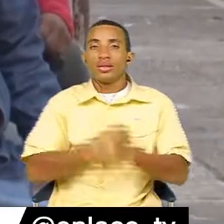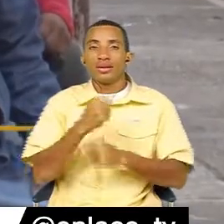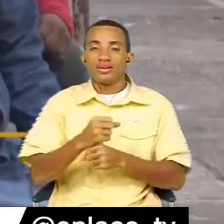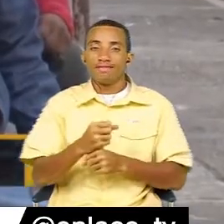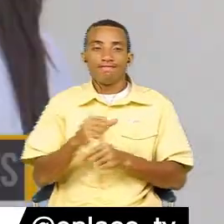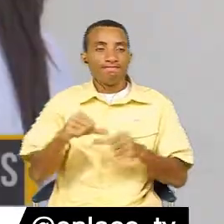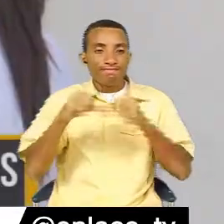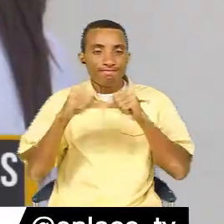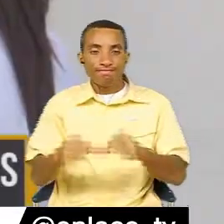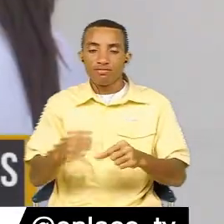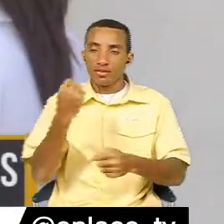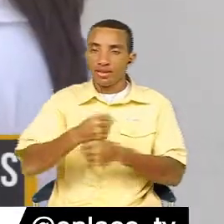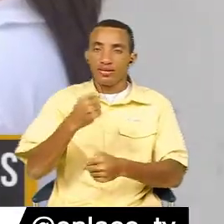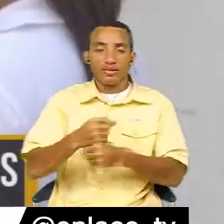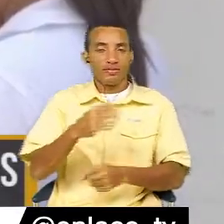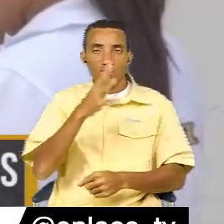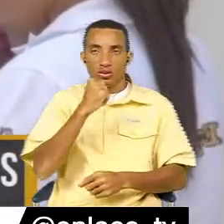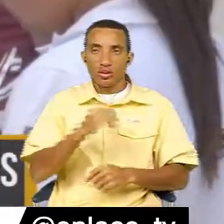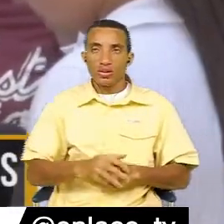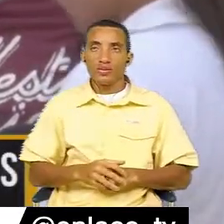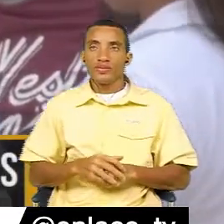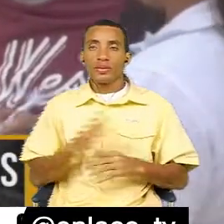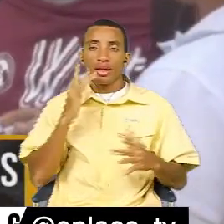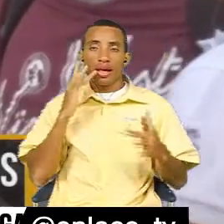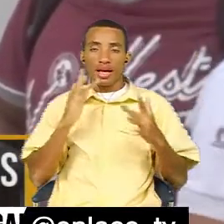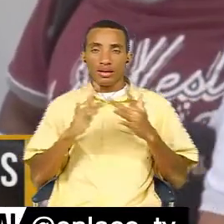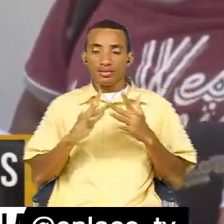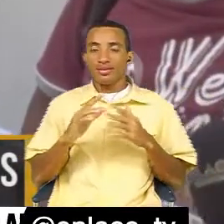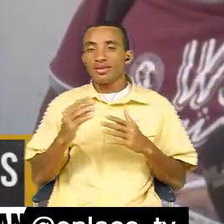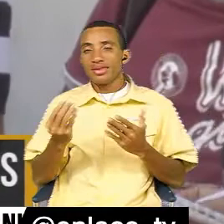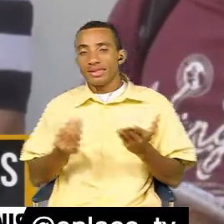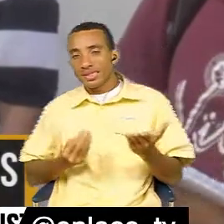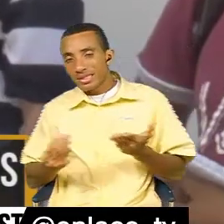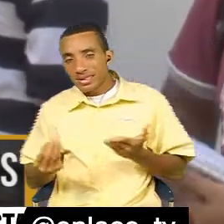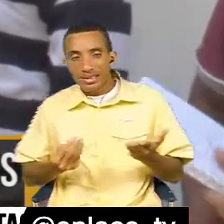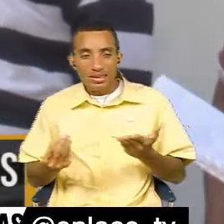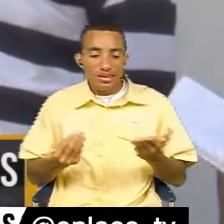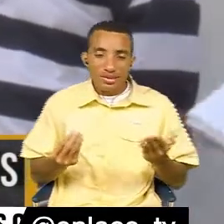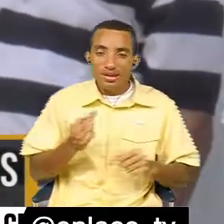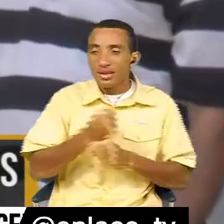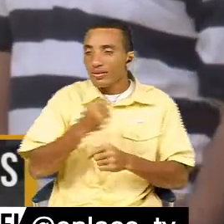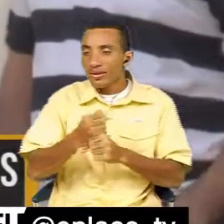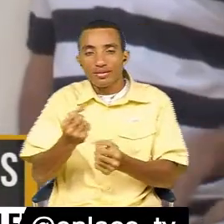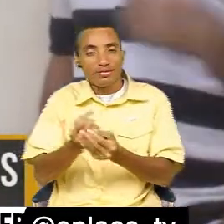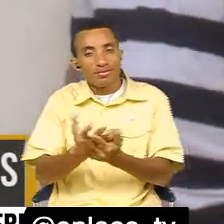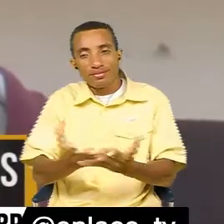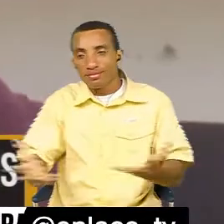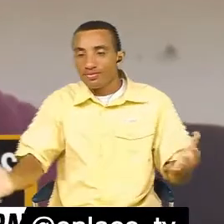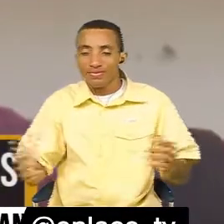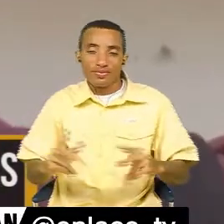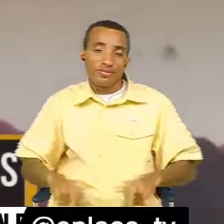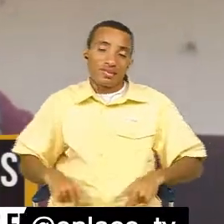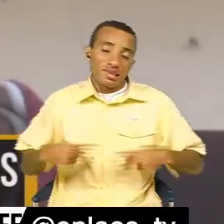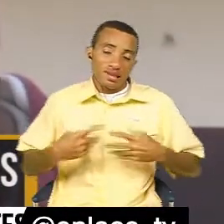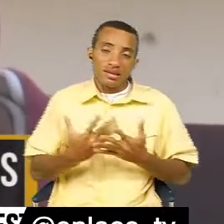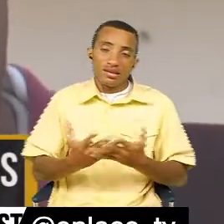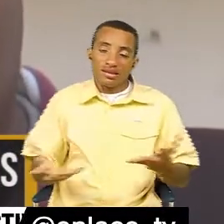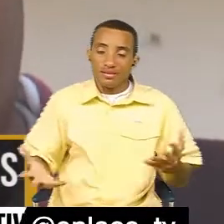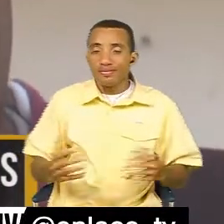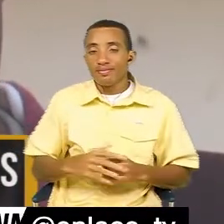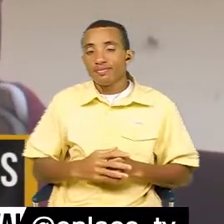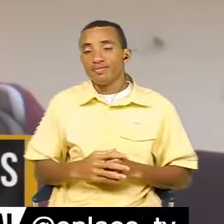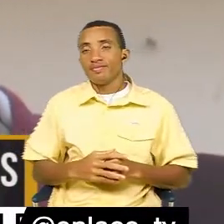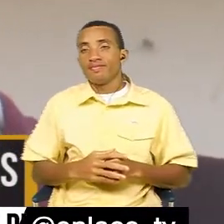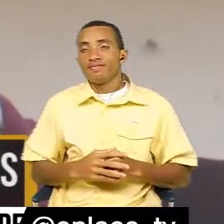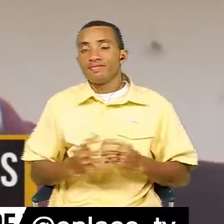y acorde para lo que se prepararon. Los oficios varios que realizan les ayuda a solventar las necesidades básicas de cada una de sus familias,